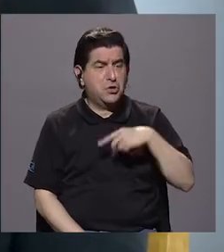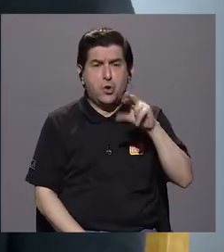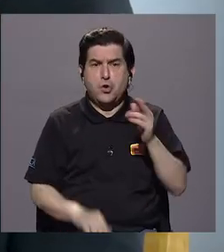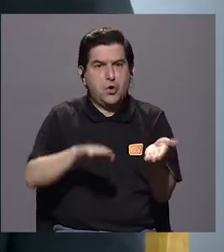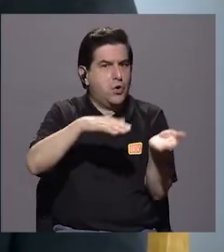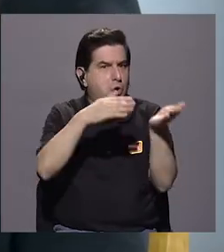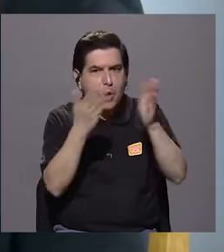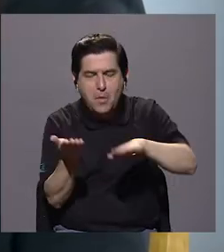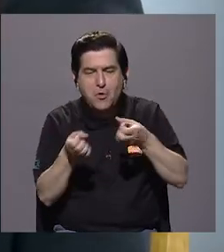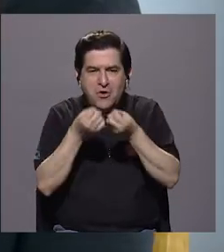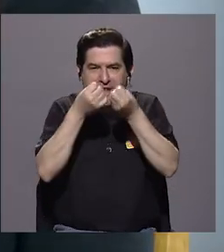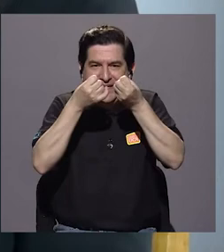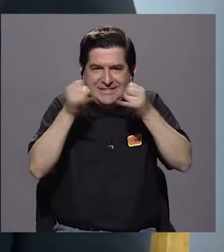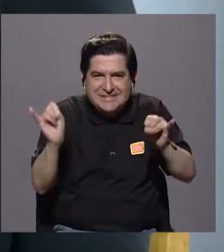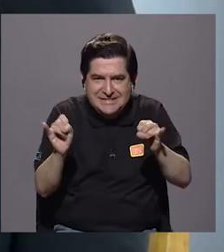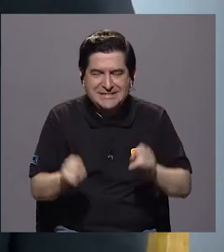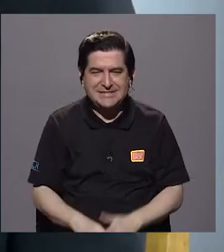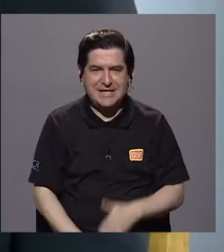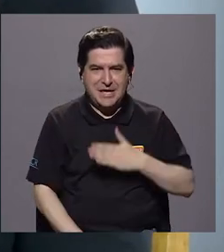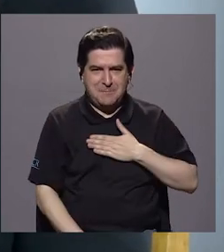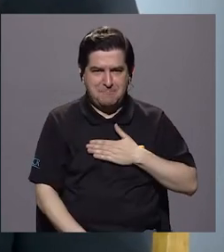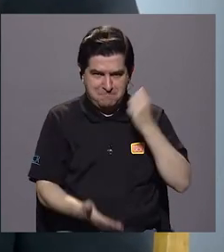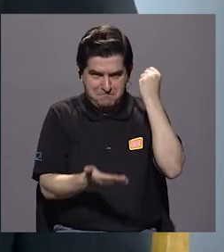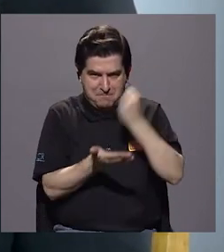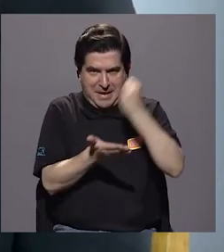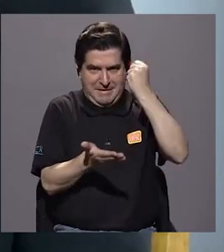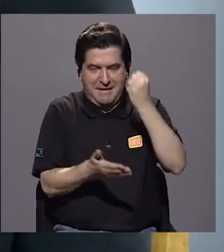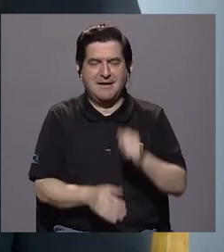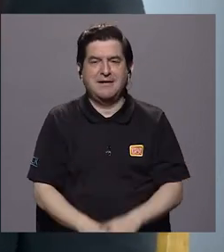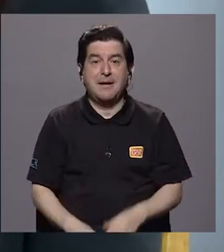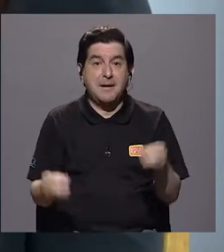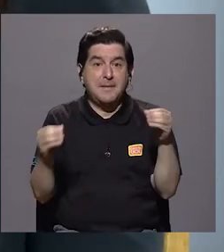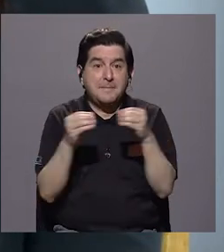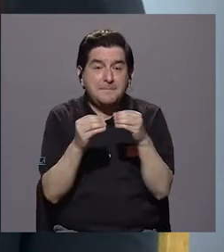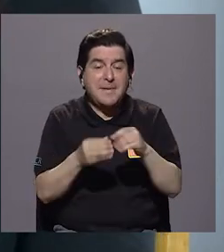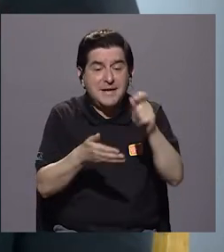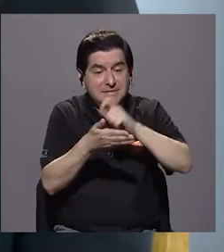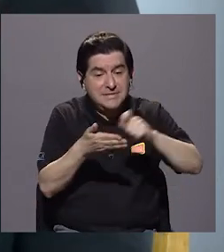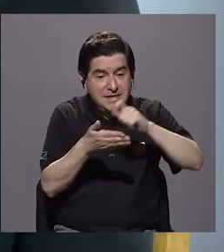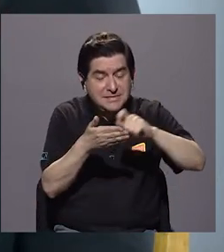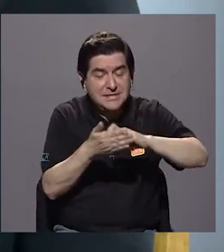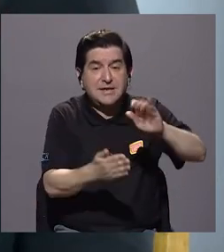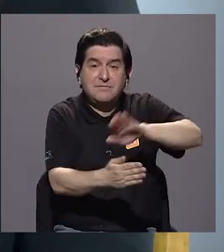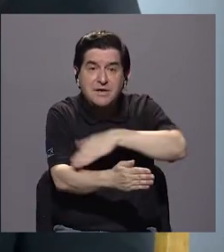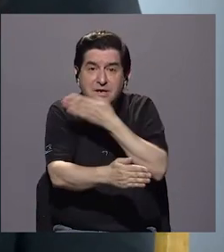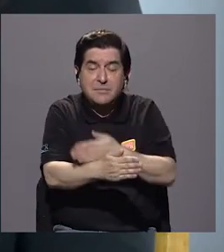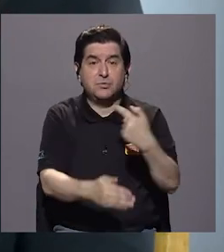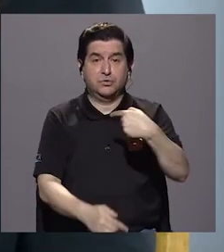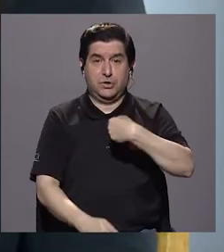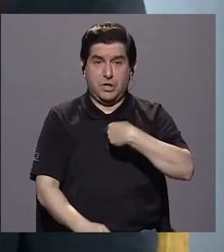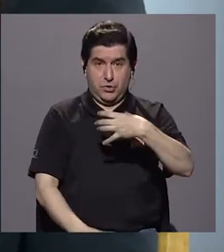sin dejar mi huella. Y más que fuera letra y música mía. Y